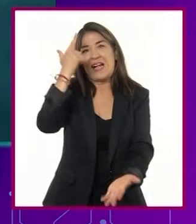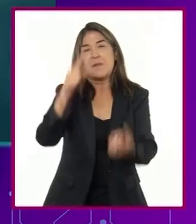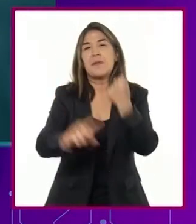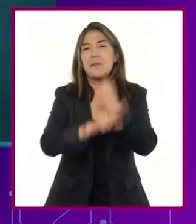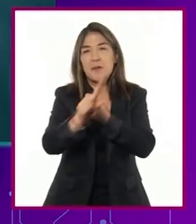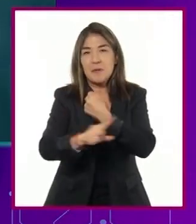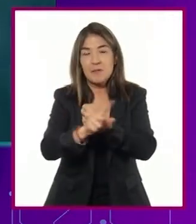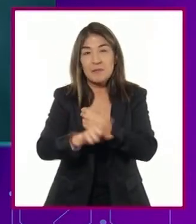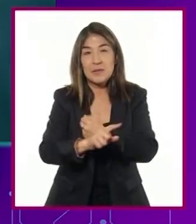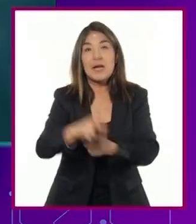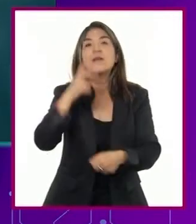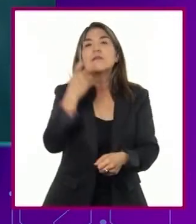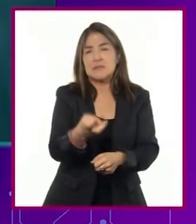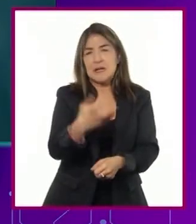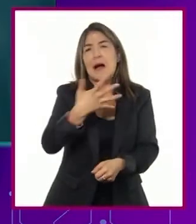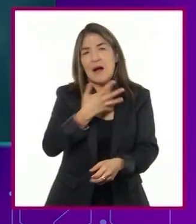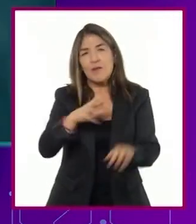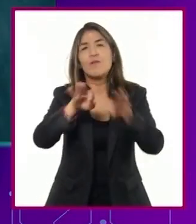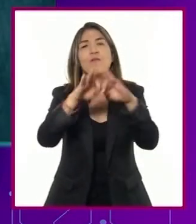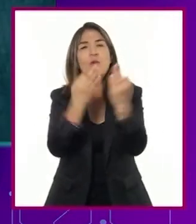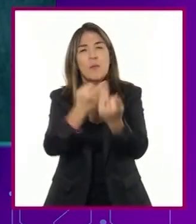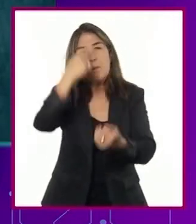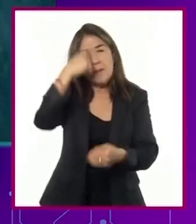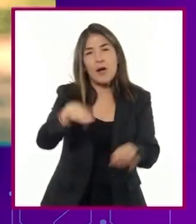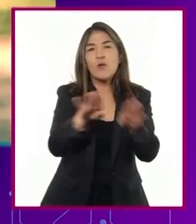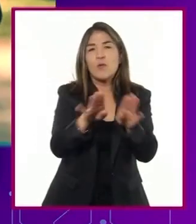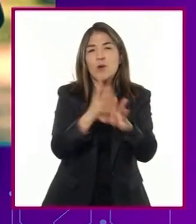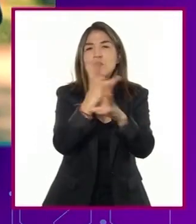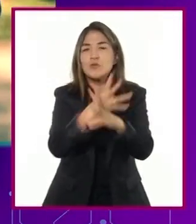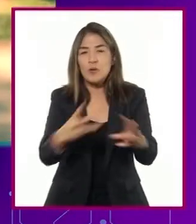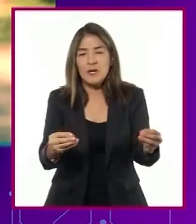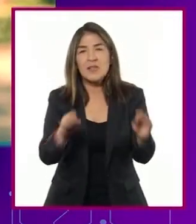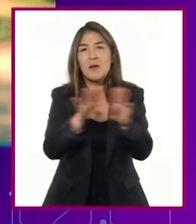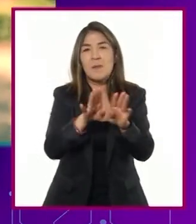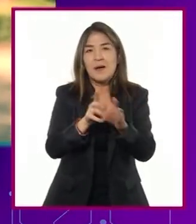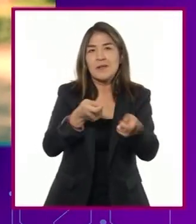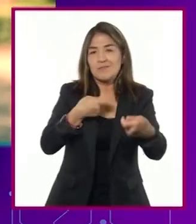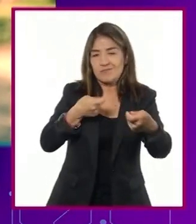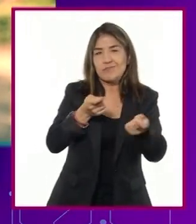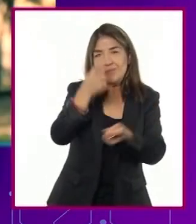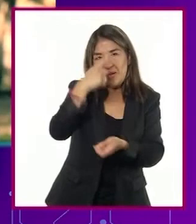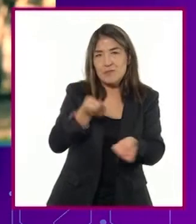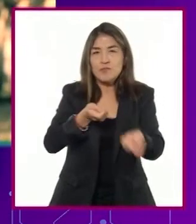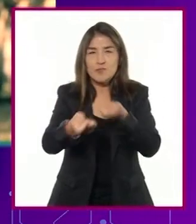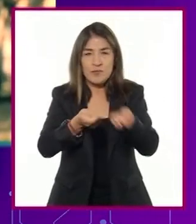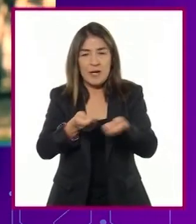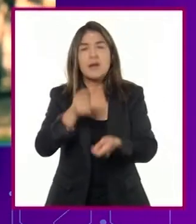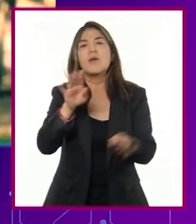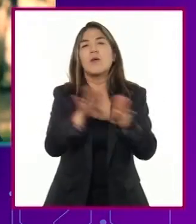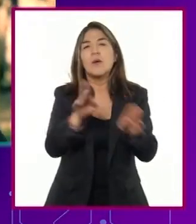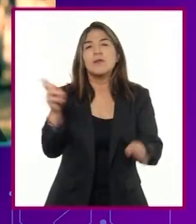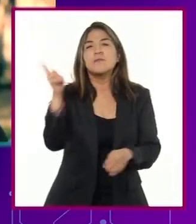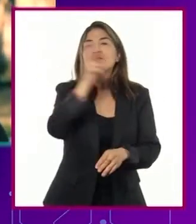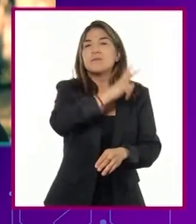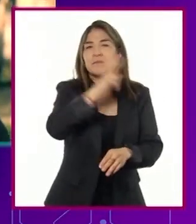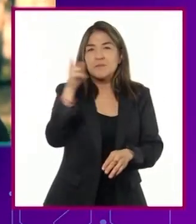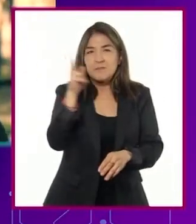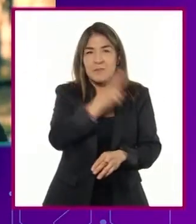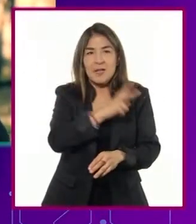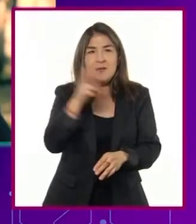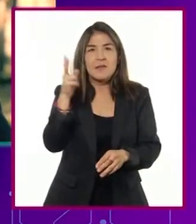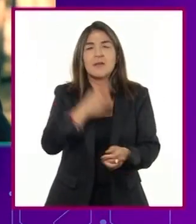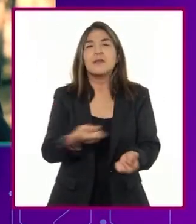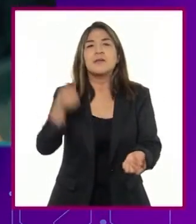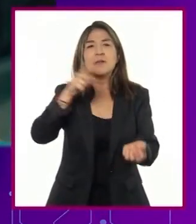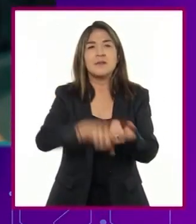embargo, existen formas de manejarlas y no permitir que nos dominen. Respirar profundamente o pedir unos minutos